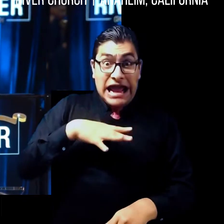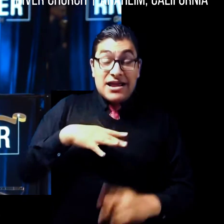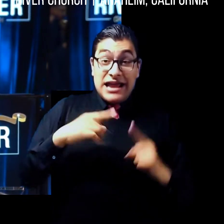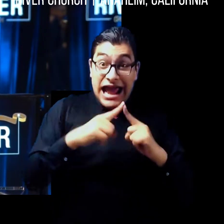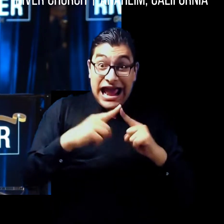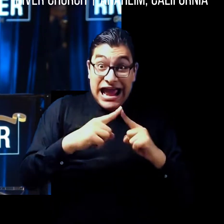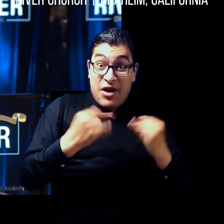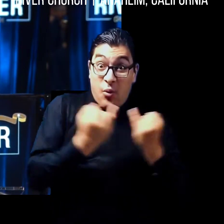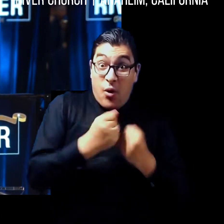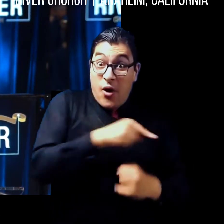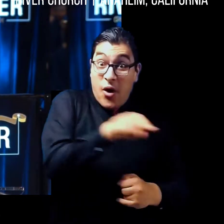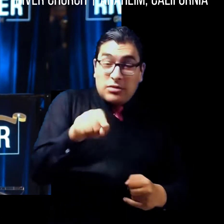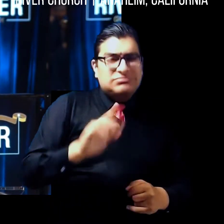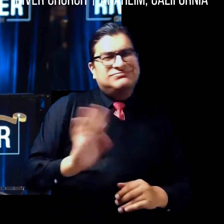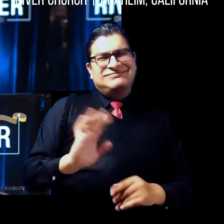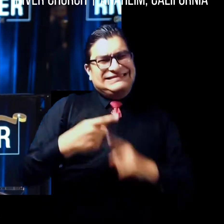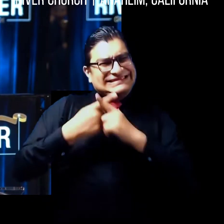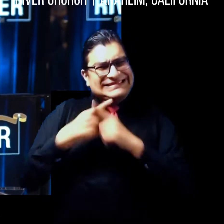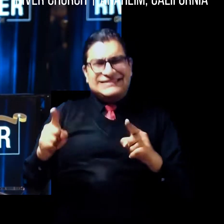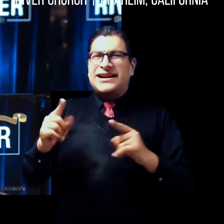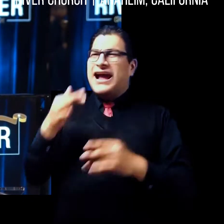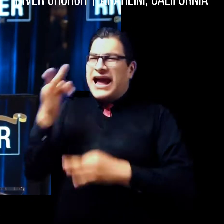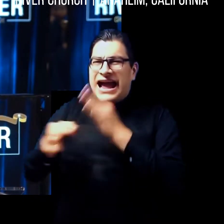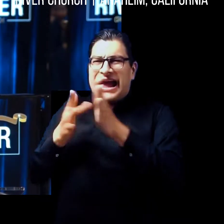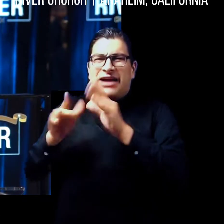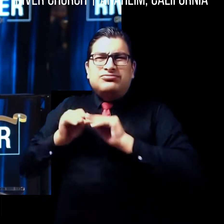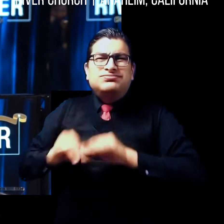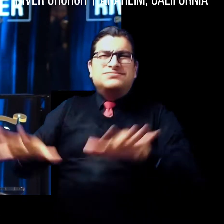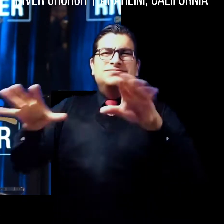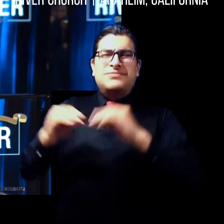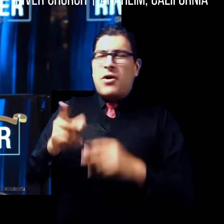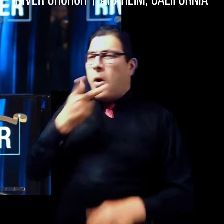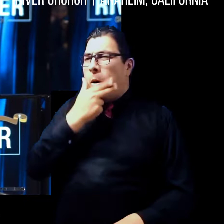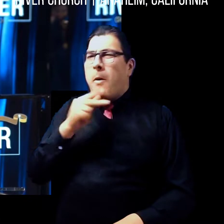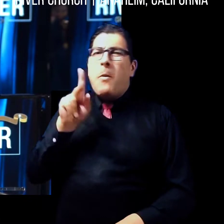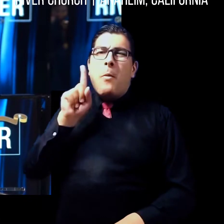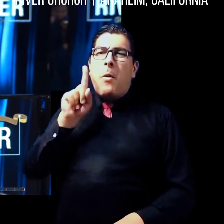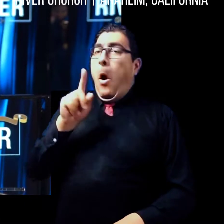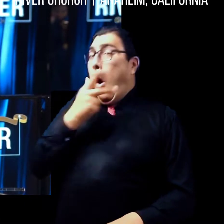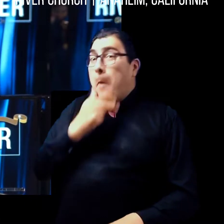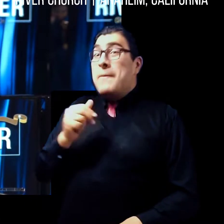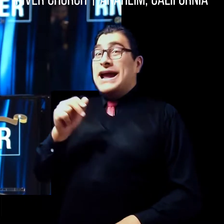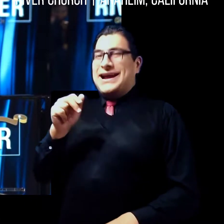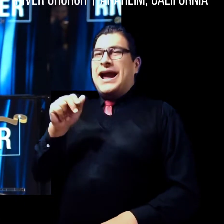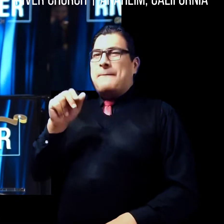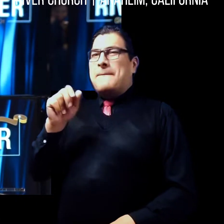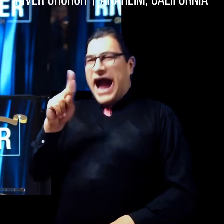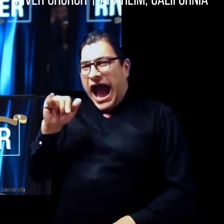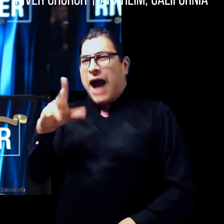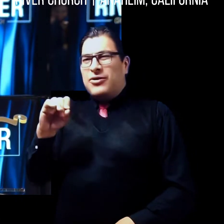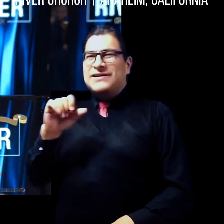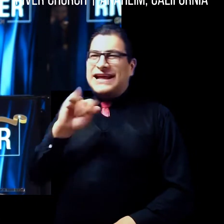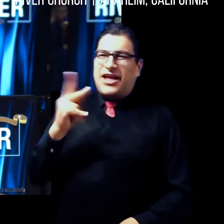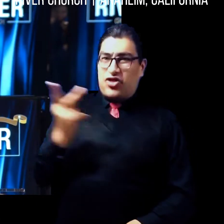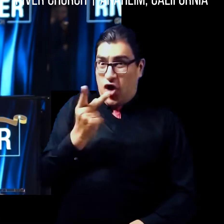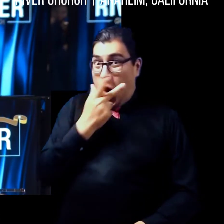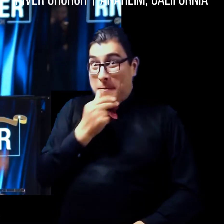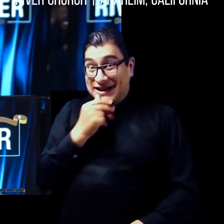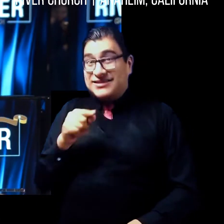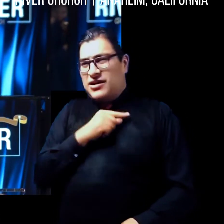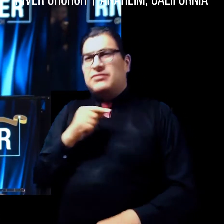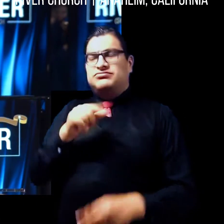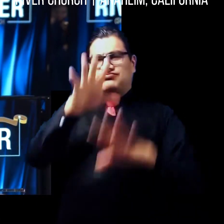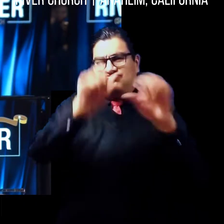esta. Y ahí hay dos tipos, Pablo y Silas, encerrados en una celda, y el punto principal es que